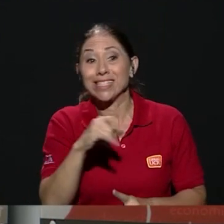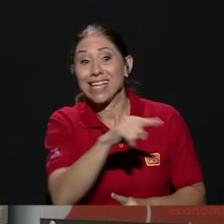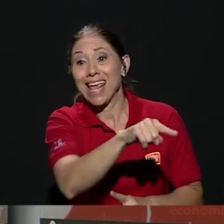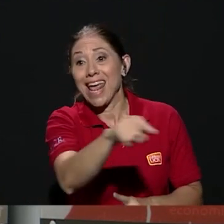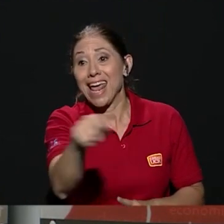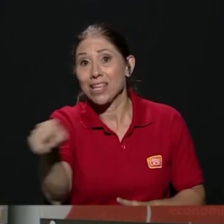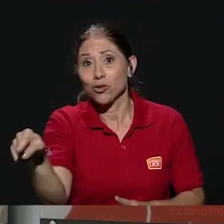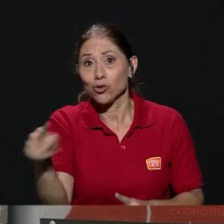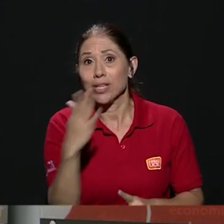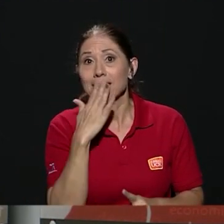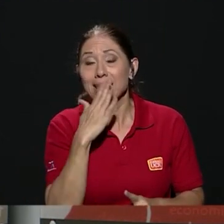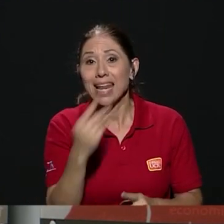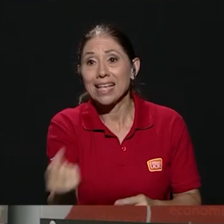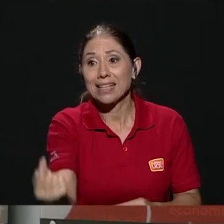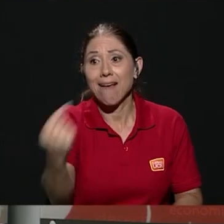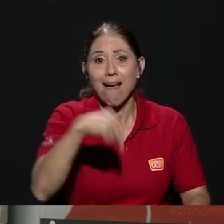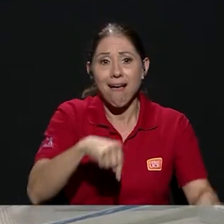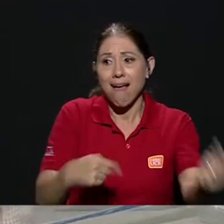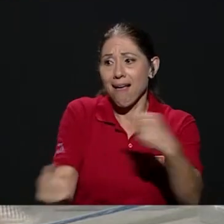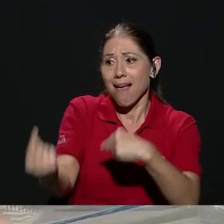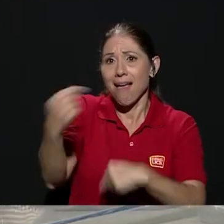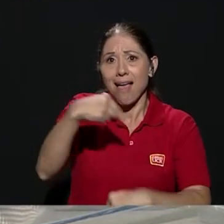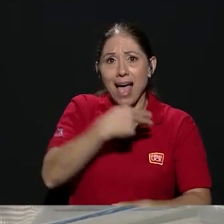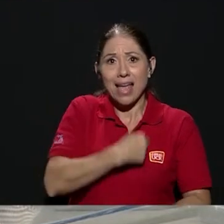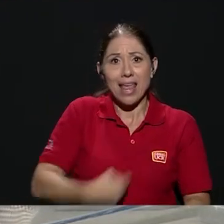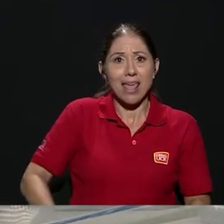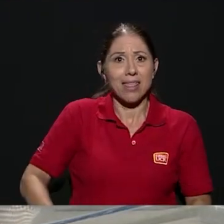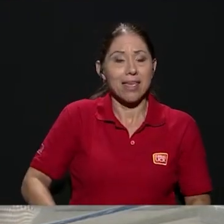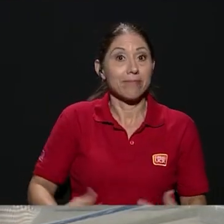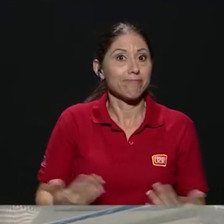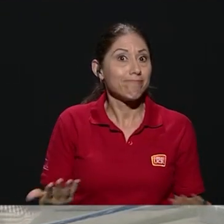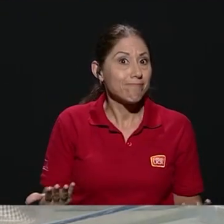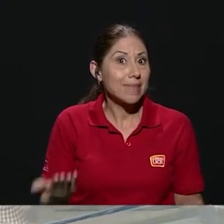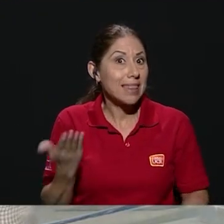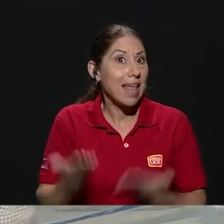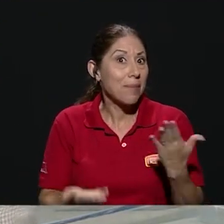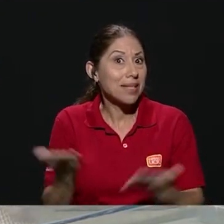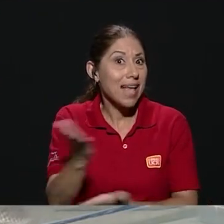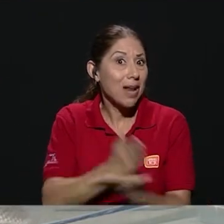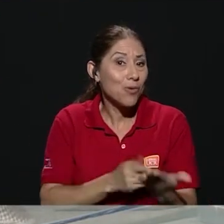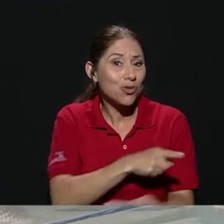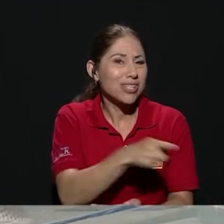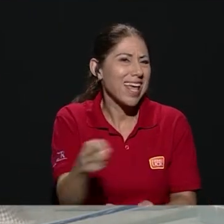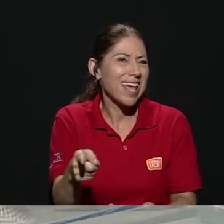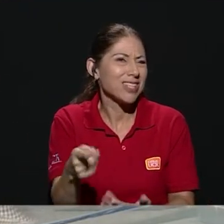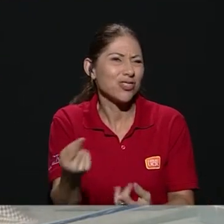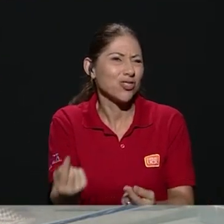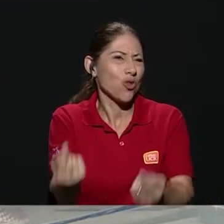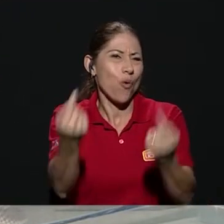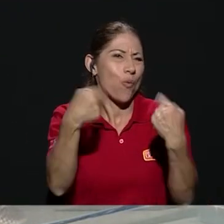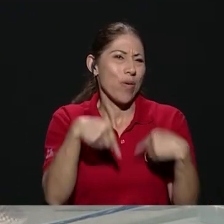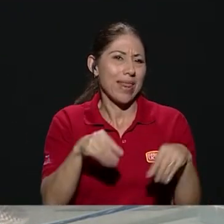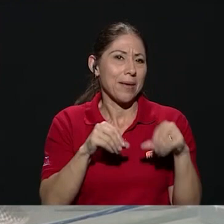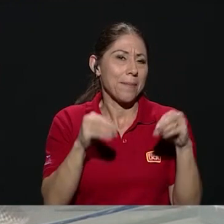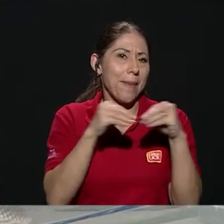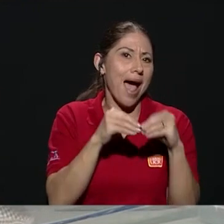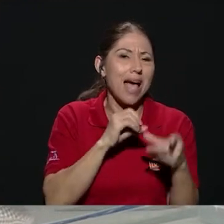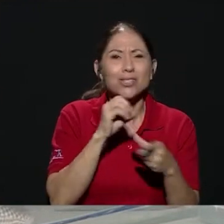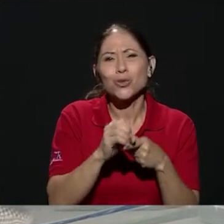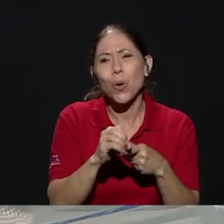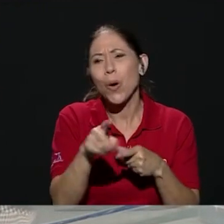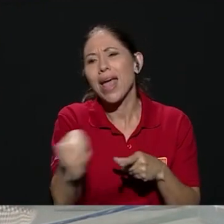claro, probablemente algunos nos regresan o se nos quedan algunos en el